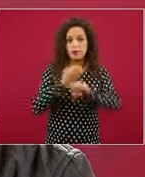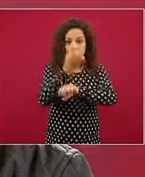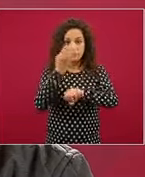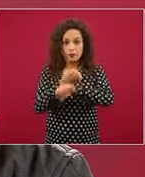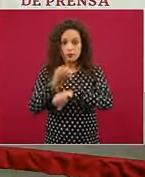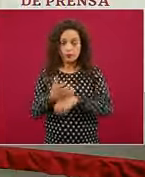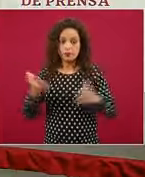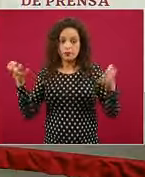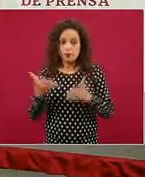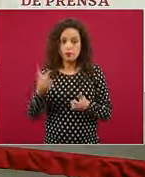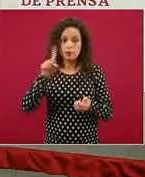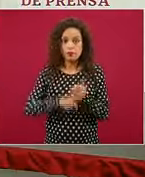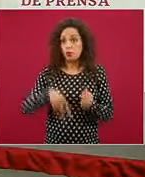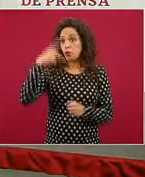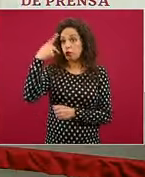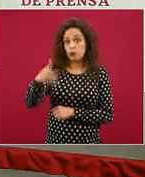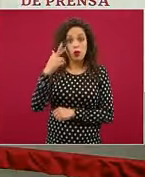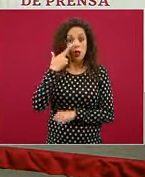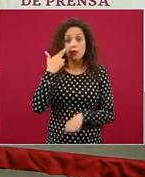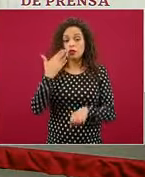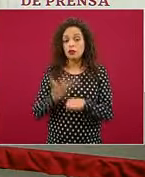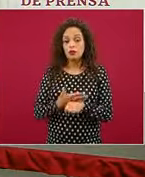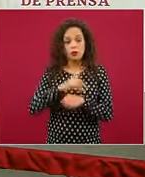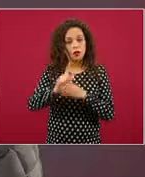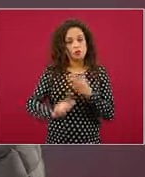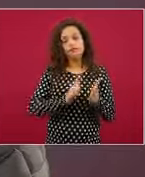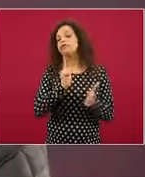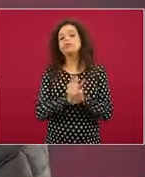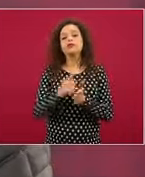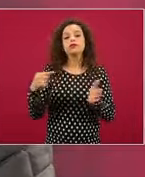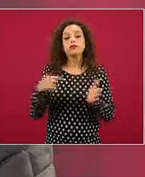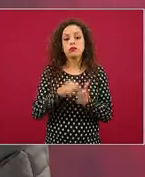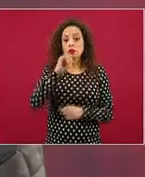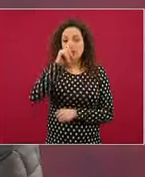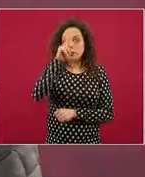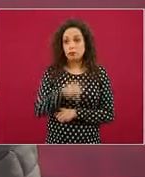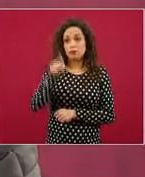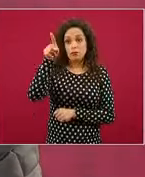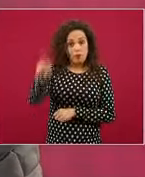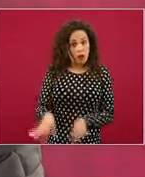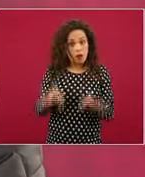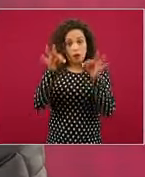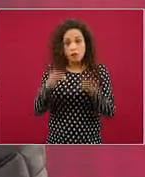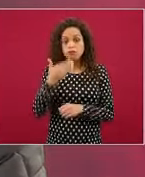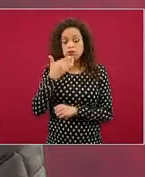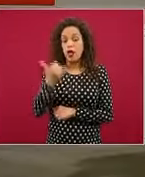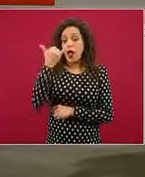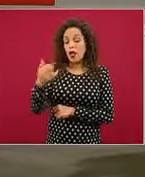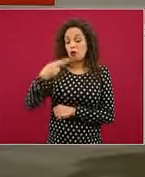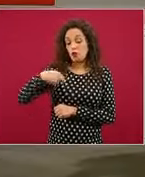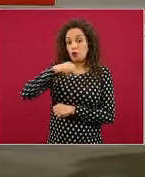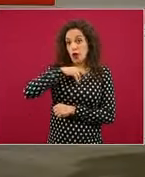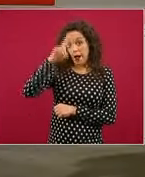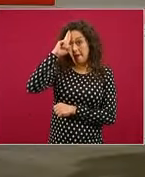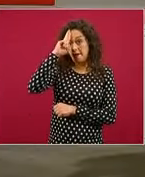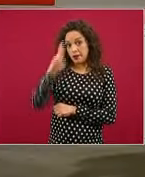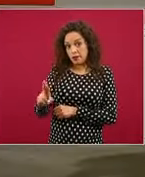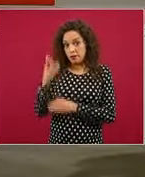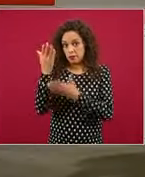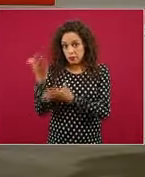de sus responsabilidades, de sus atribuciones legales. Son totalmente competentes y desde luego respetamos además sus